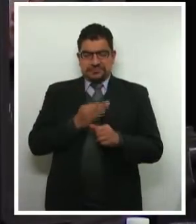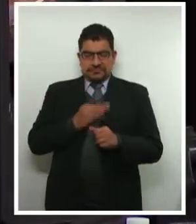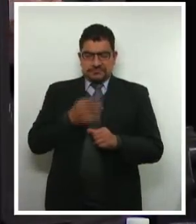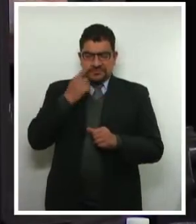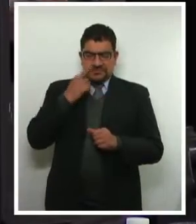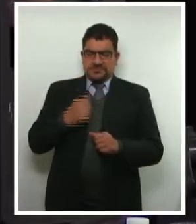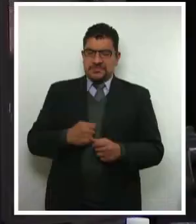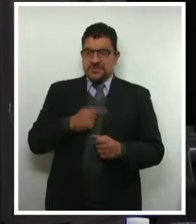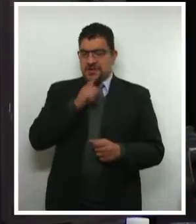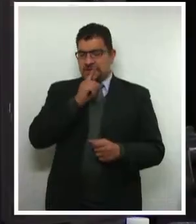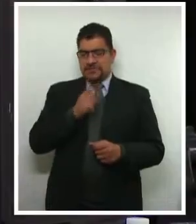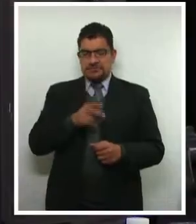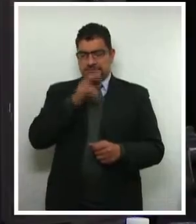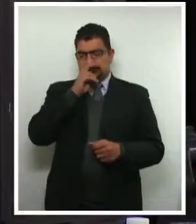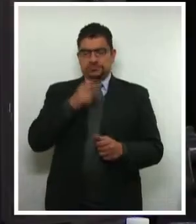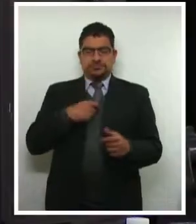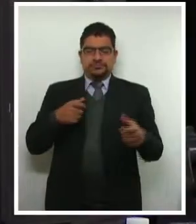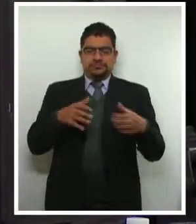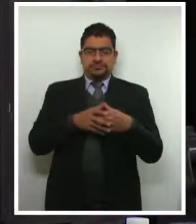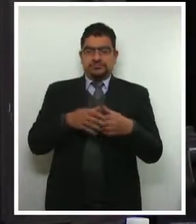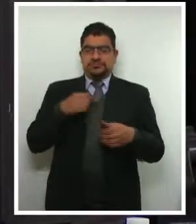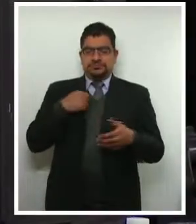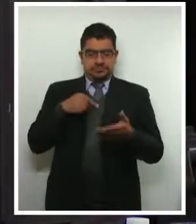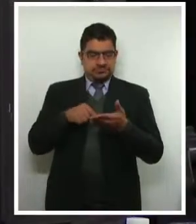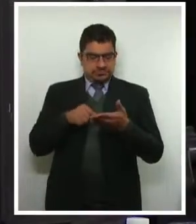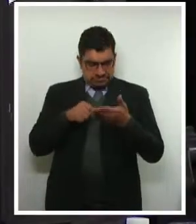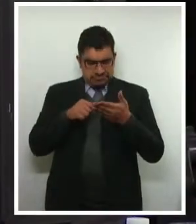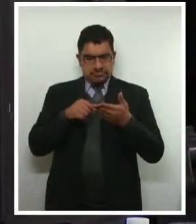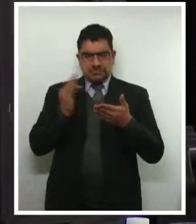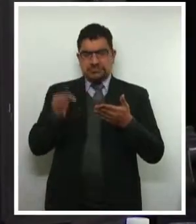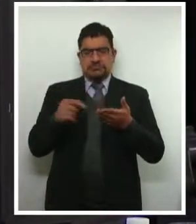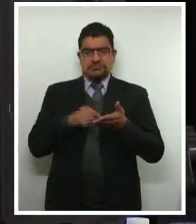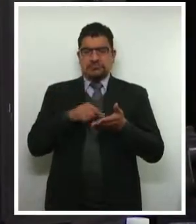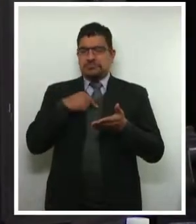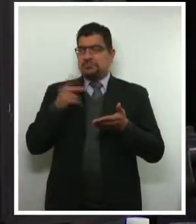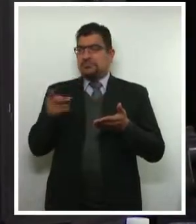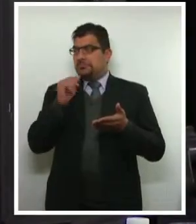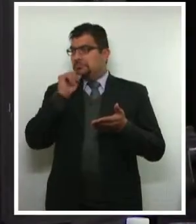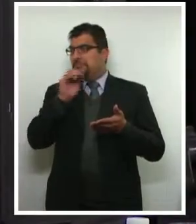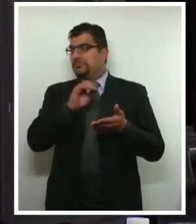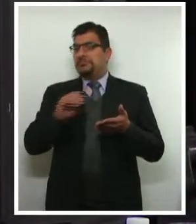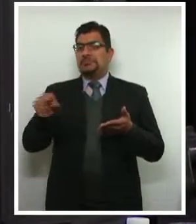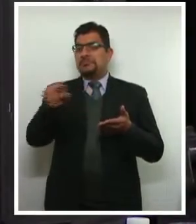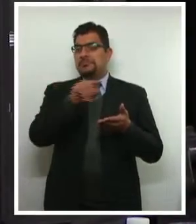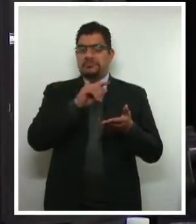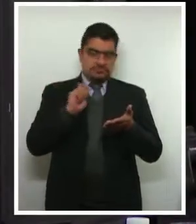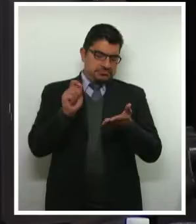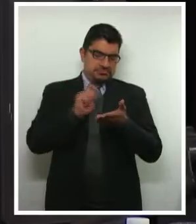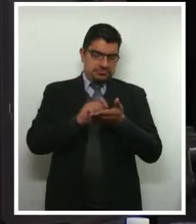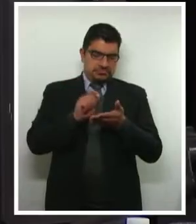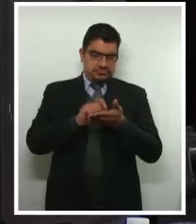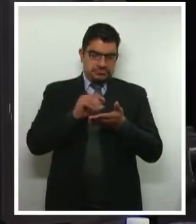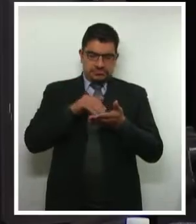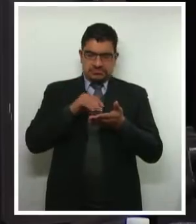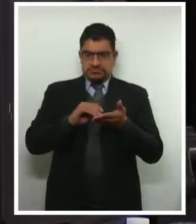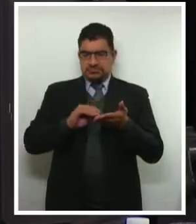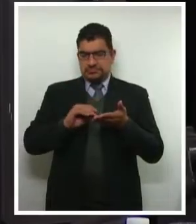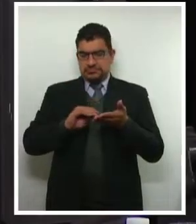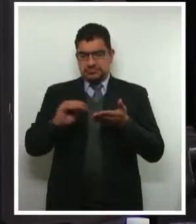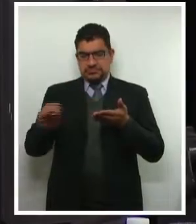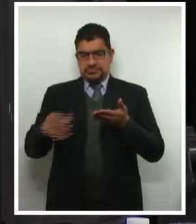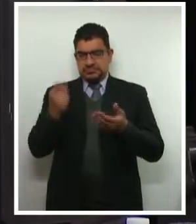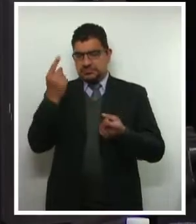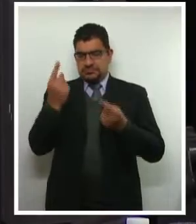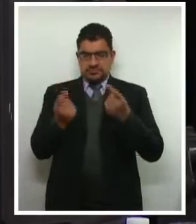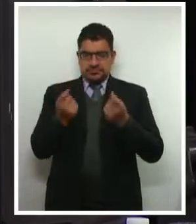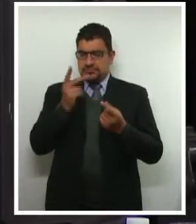una debilidad de quien aceptó, sin preguntar a nadie, que se retiraran